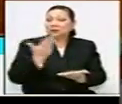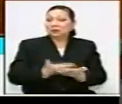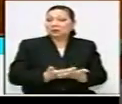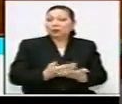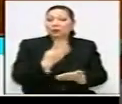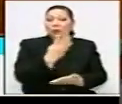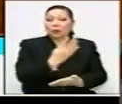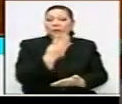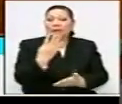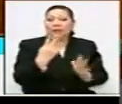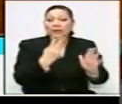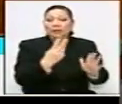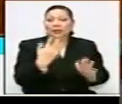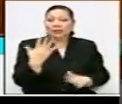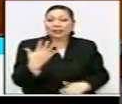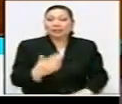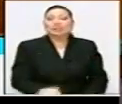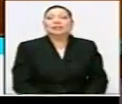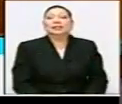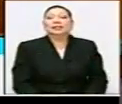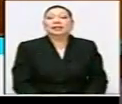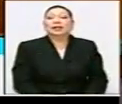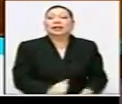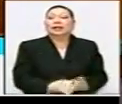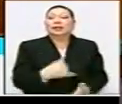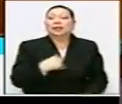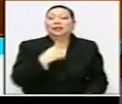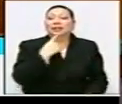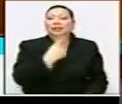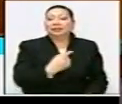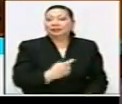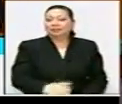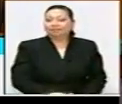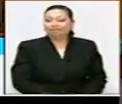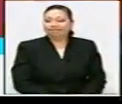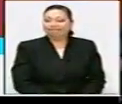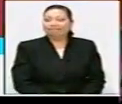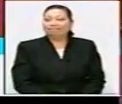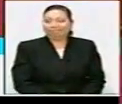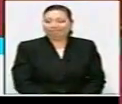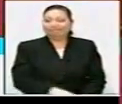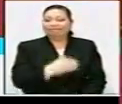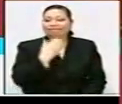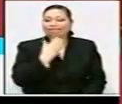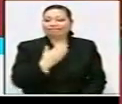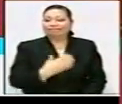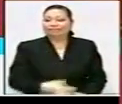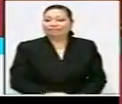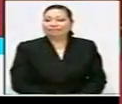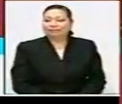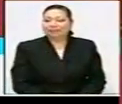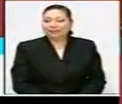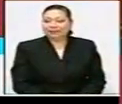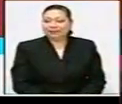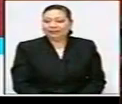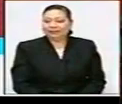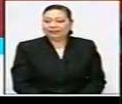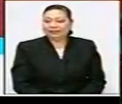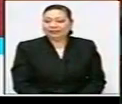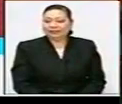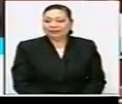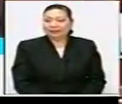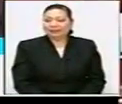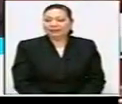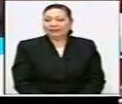proyecto 4475 al que hago referencia. Gracias. Tiene la palabra el